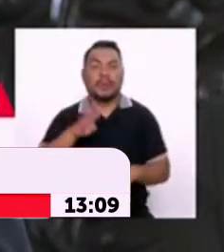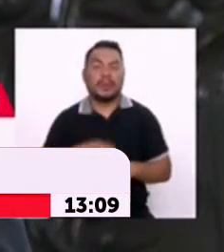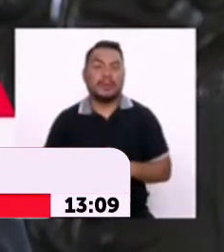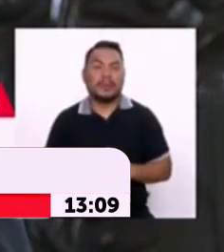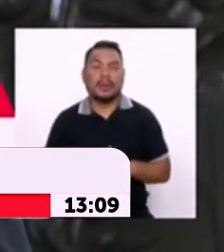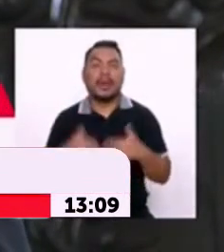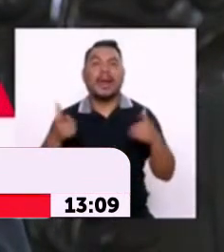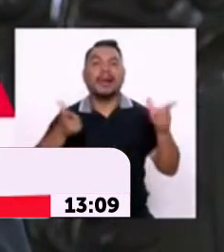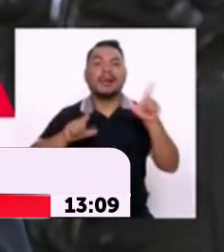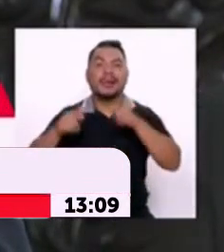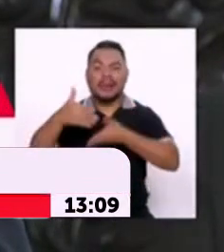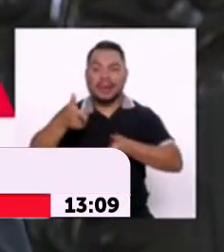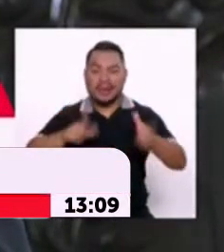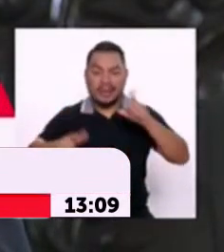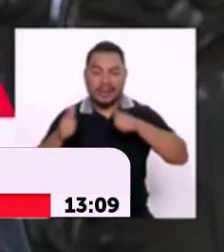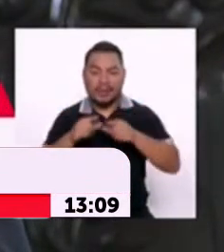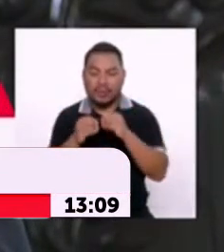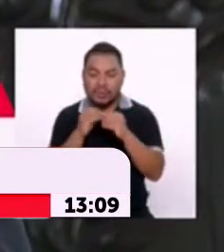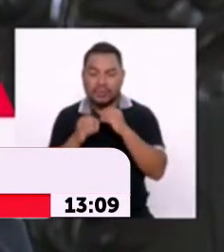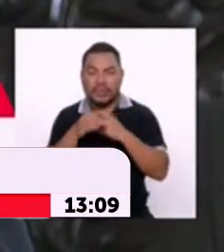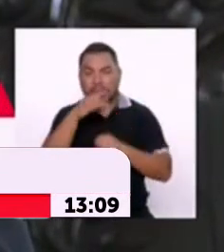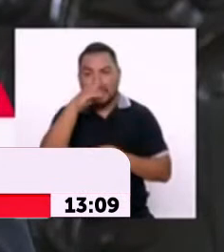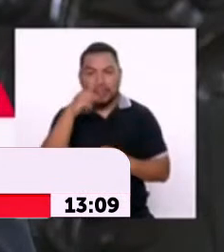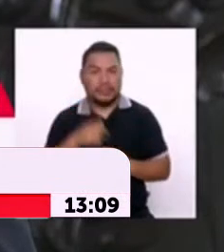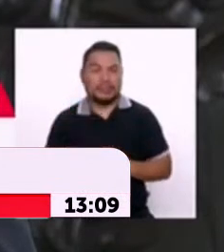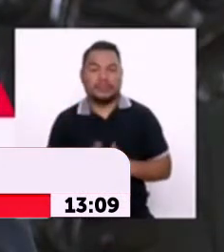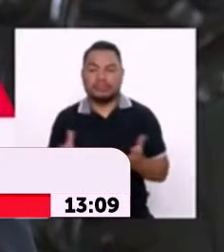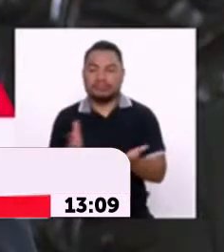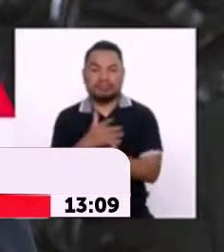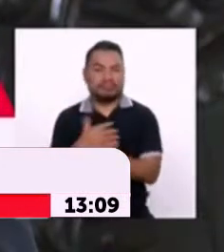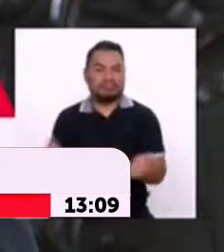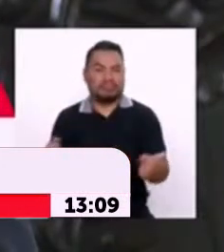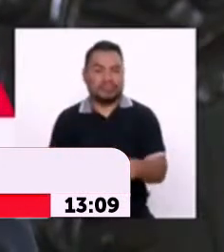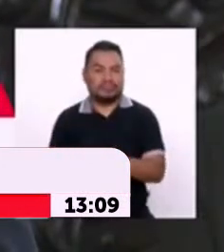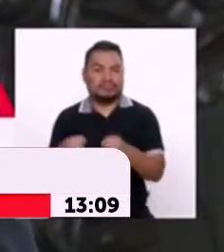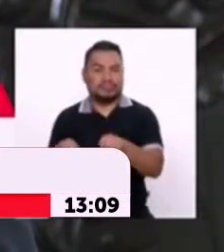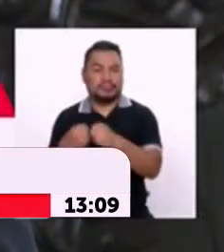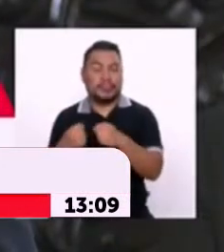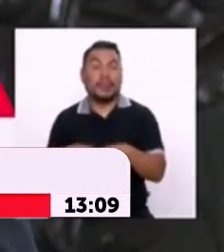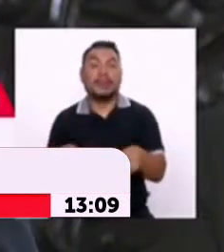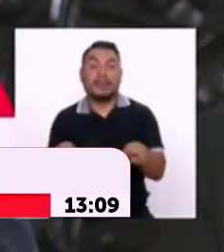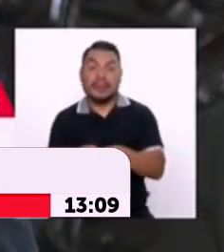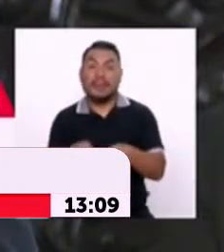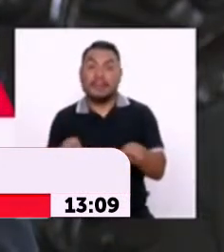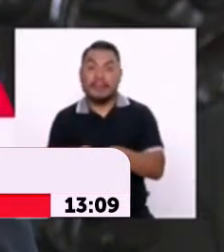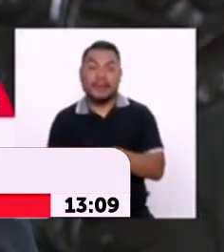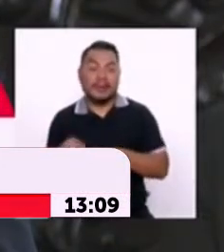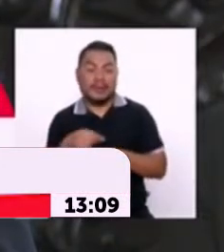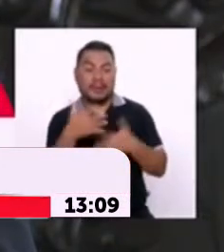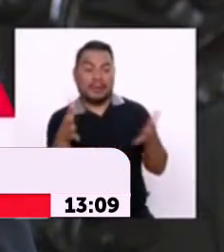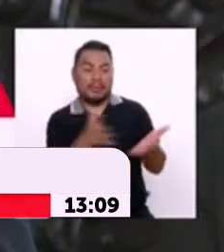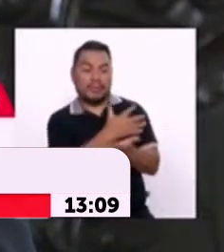364 laboratorios de producción de cocaína. Además, se ha destruido